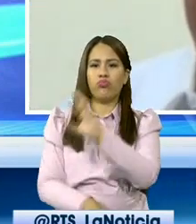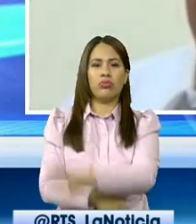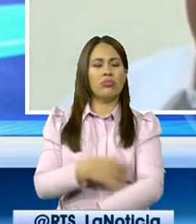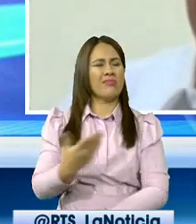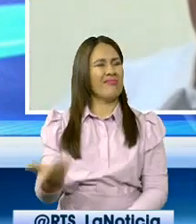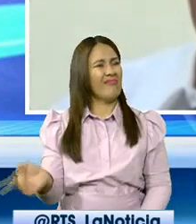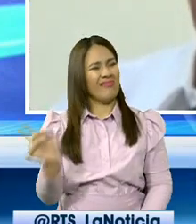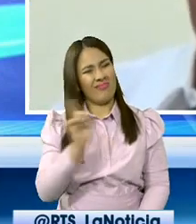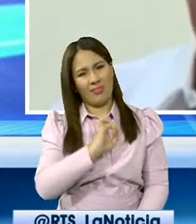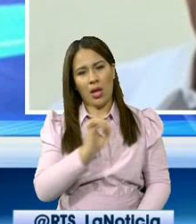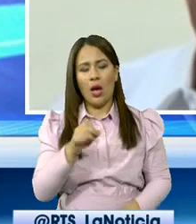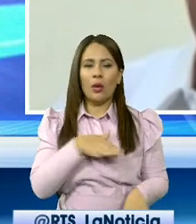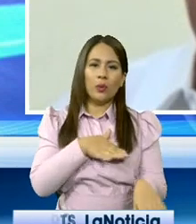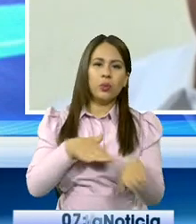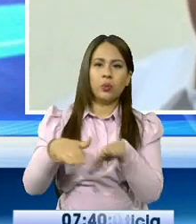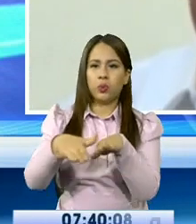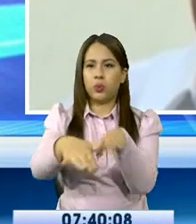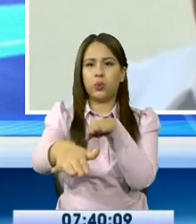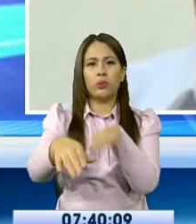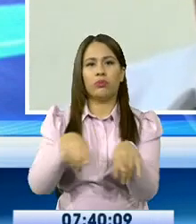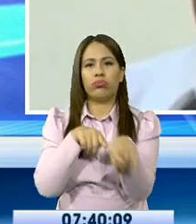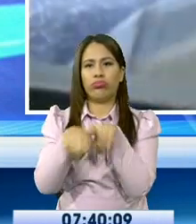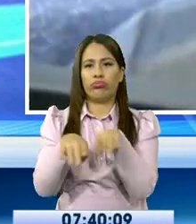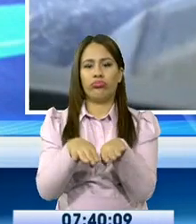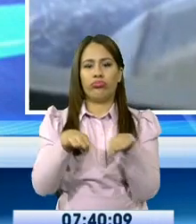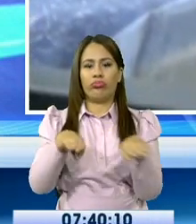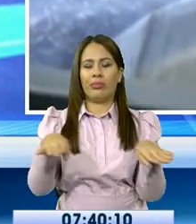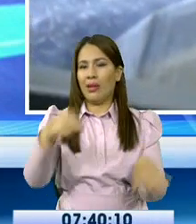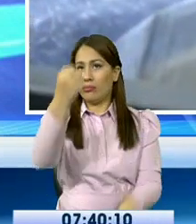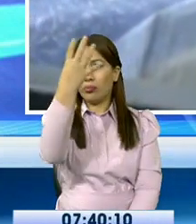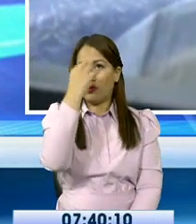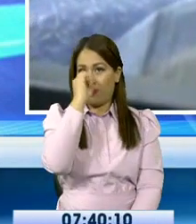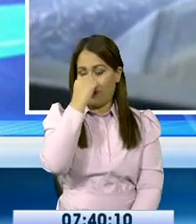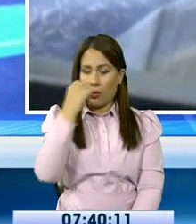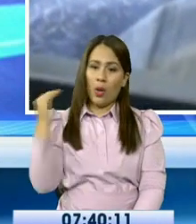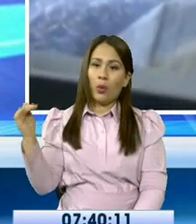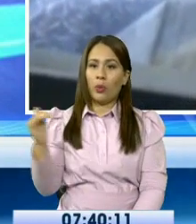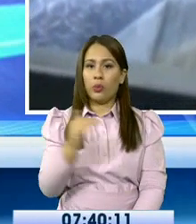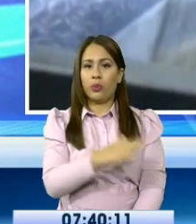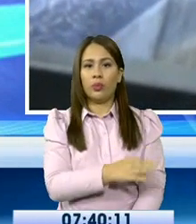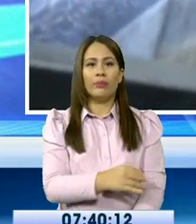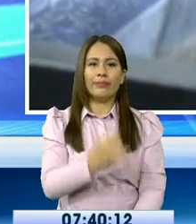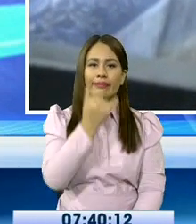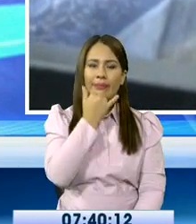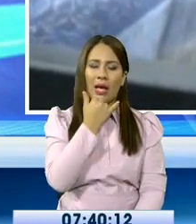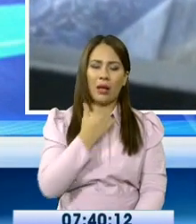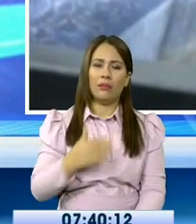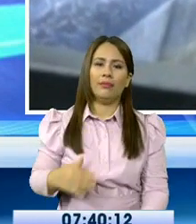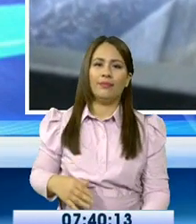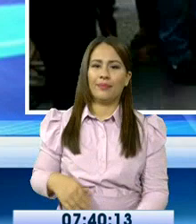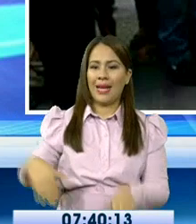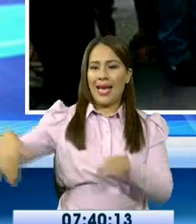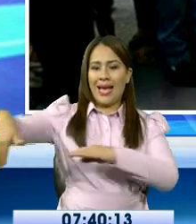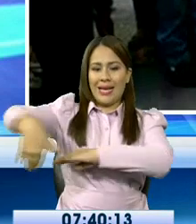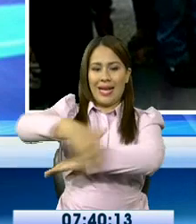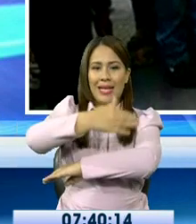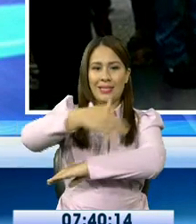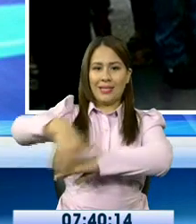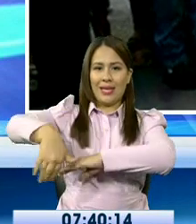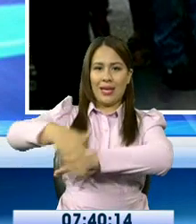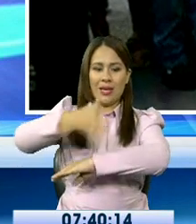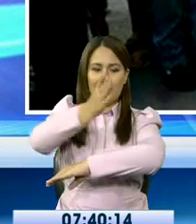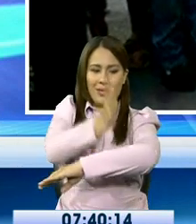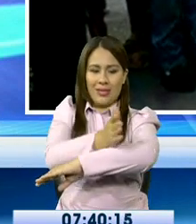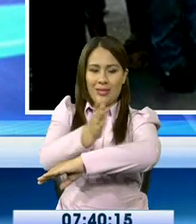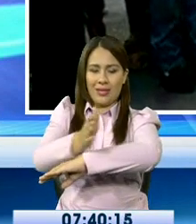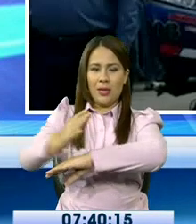cogerlos, por correr, por ocupar toda la vía, por pasarse las rojas, por tapar las intersecciones. A que nos inviten. ¿A claro, ver? Claro, para certificar para